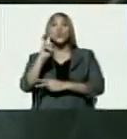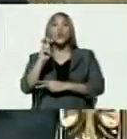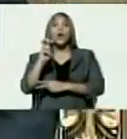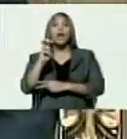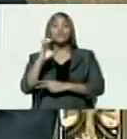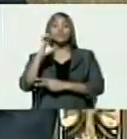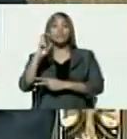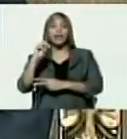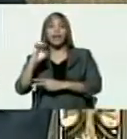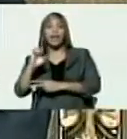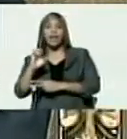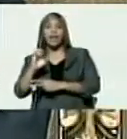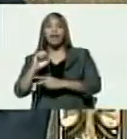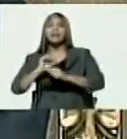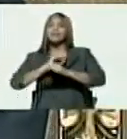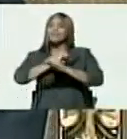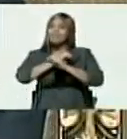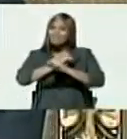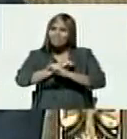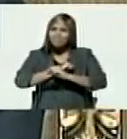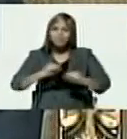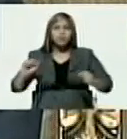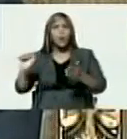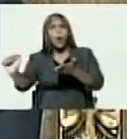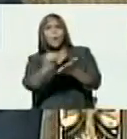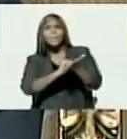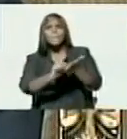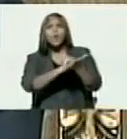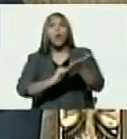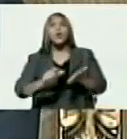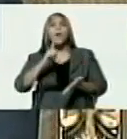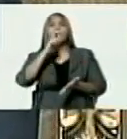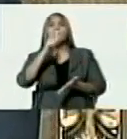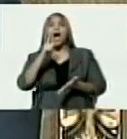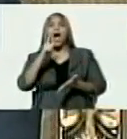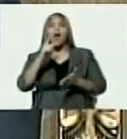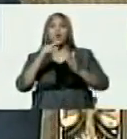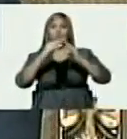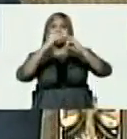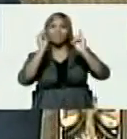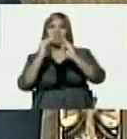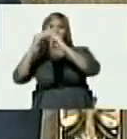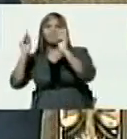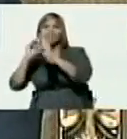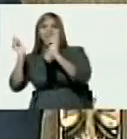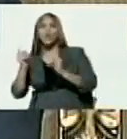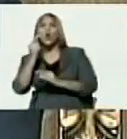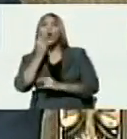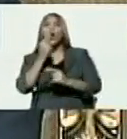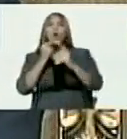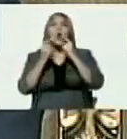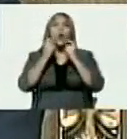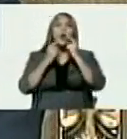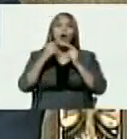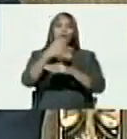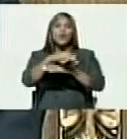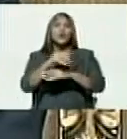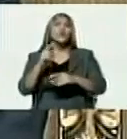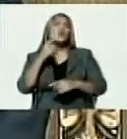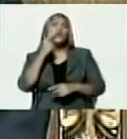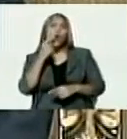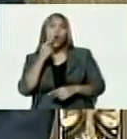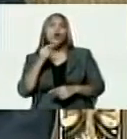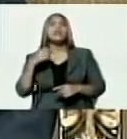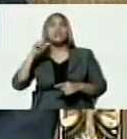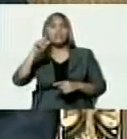elimine esos mal llamados puntos de control de colores, de cualquiera, porque también lo hacen unos y